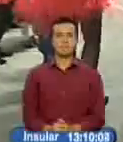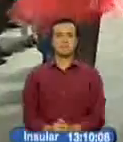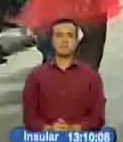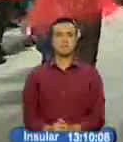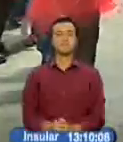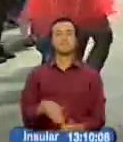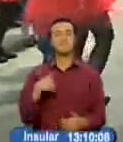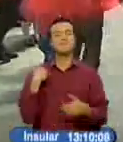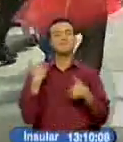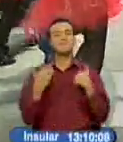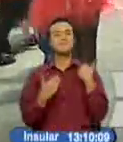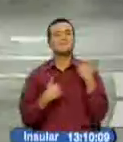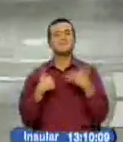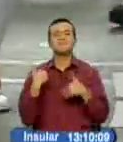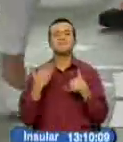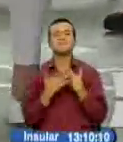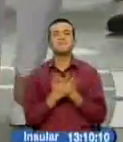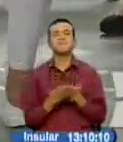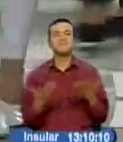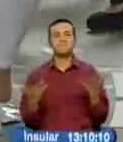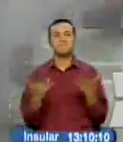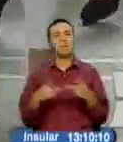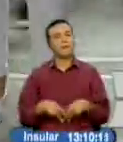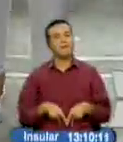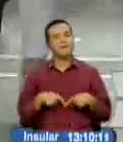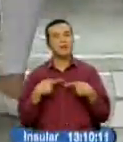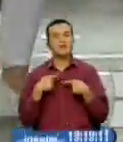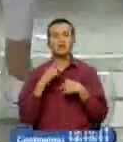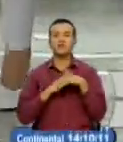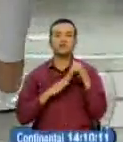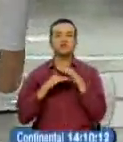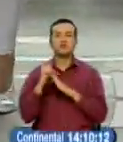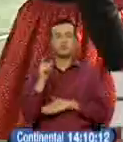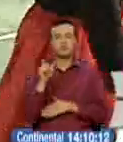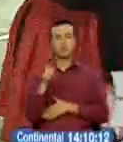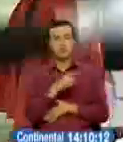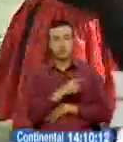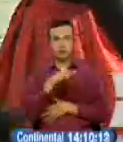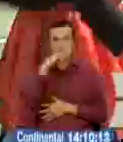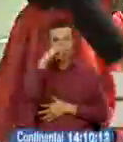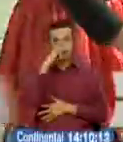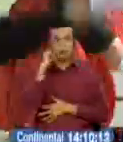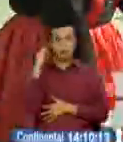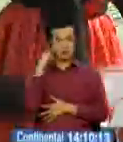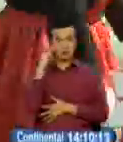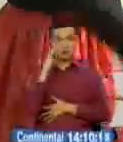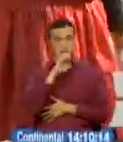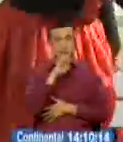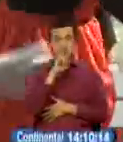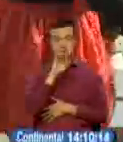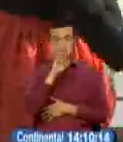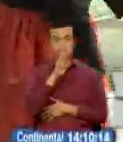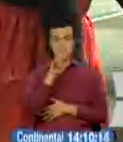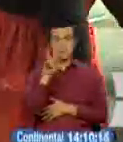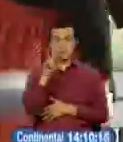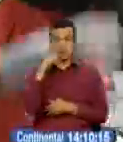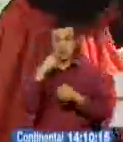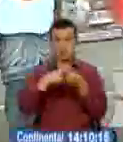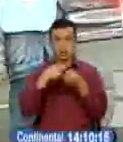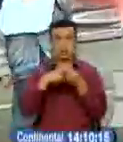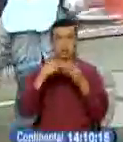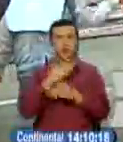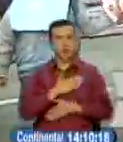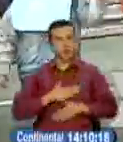Con la alegría característica que refleja la vida y la inocencia del ser humano, niños y niñas de los IBBs de Quito disfrutaron de una